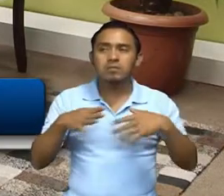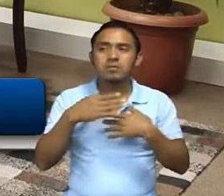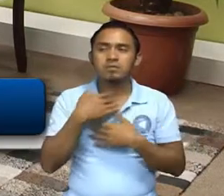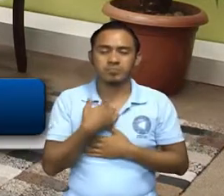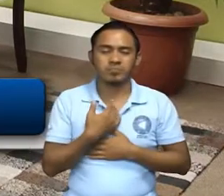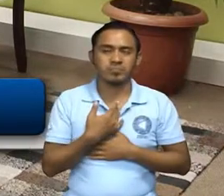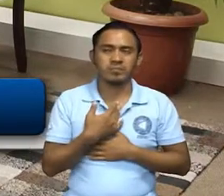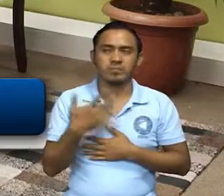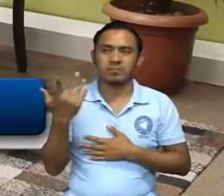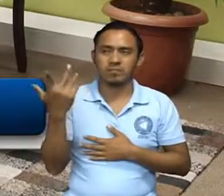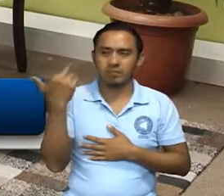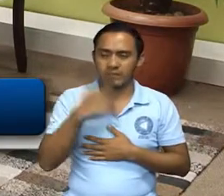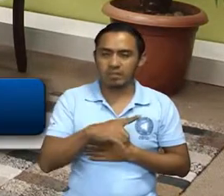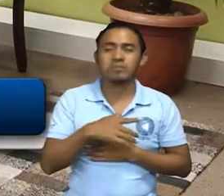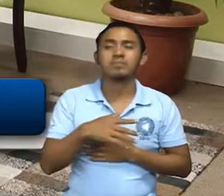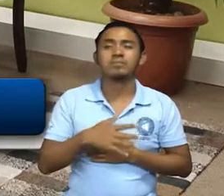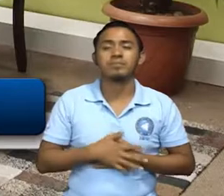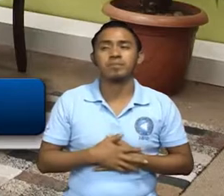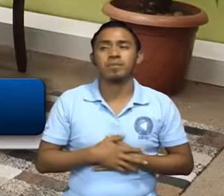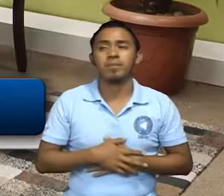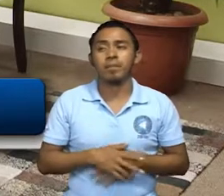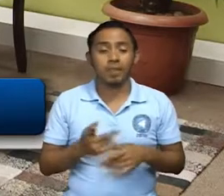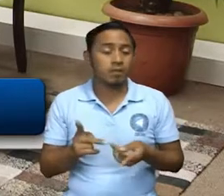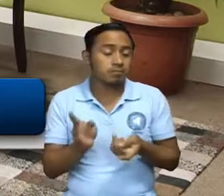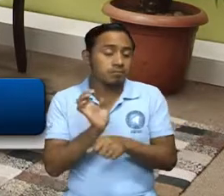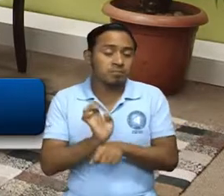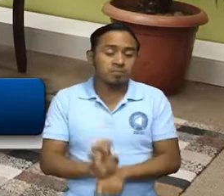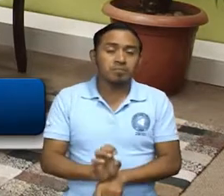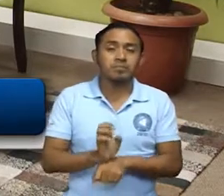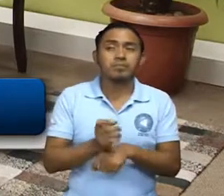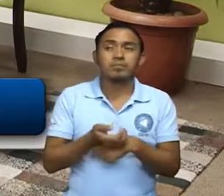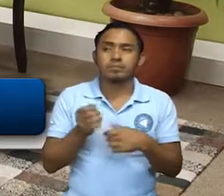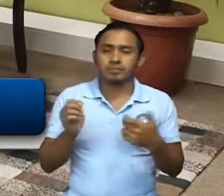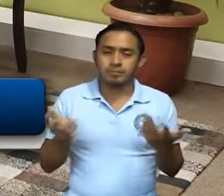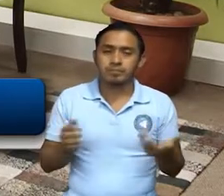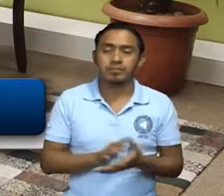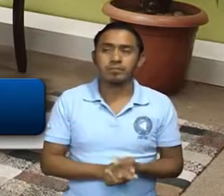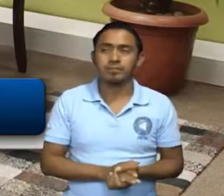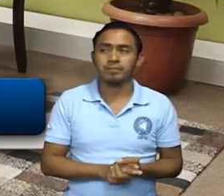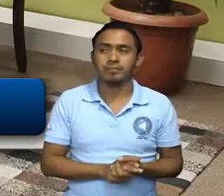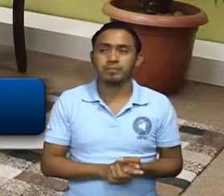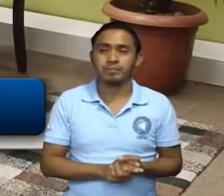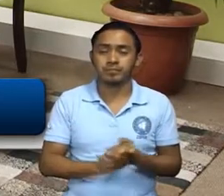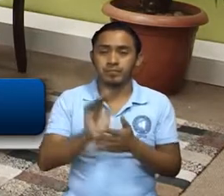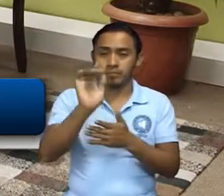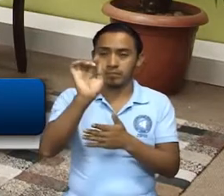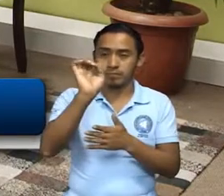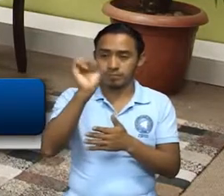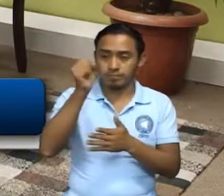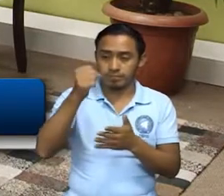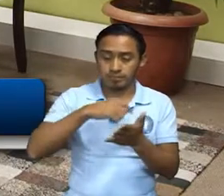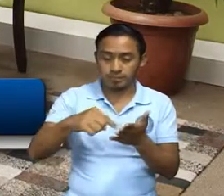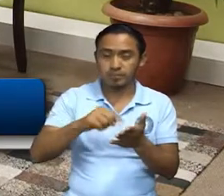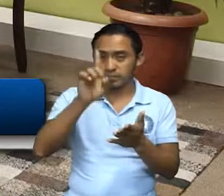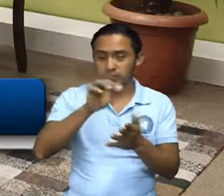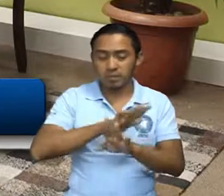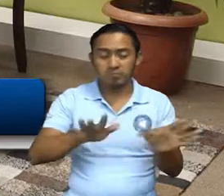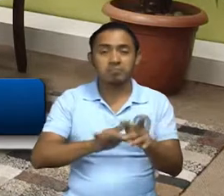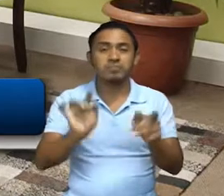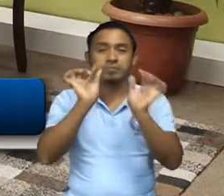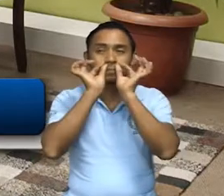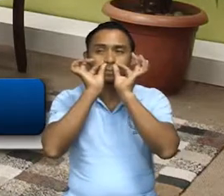el olor y es desagradable, pues. Pero uno se acostumbra, se puede vivir. La semana me lo quitaron. Luego